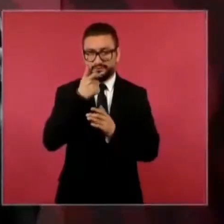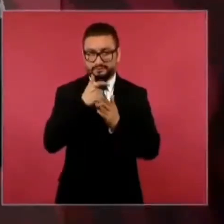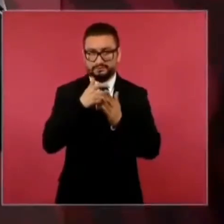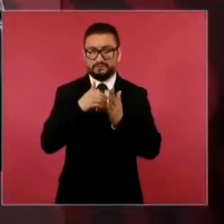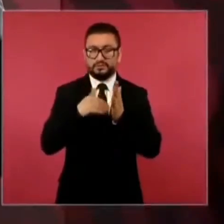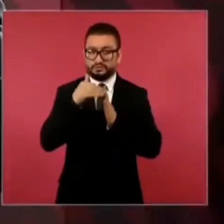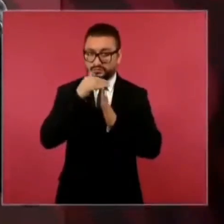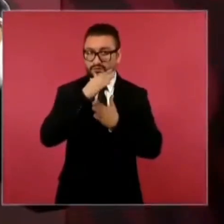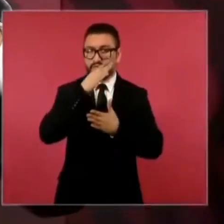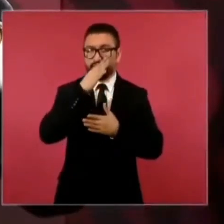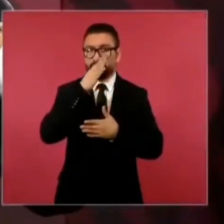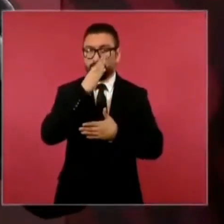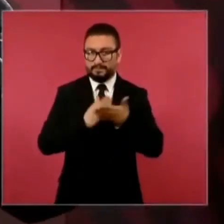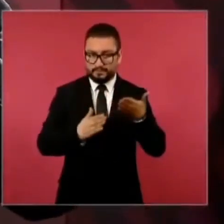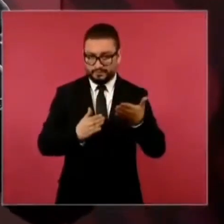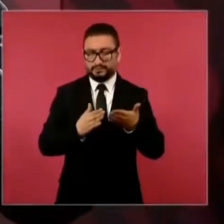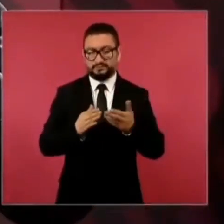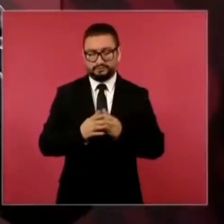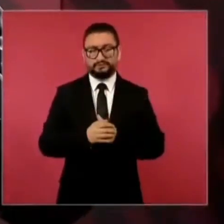Pero la mitad